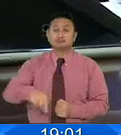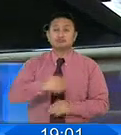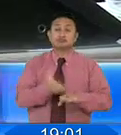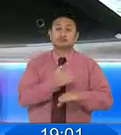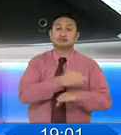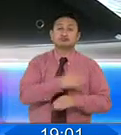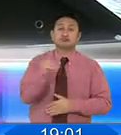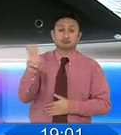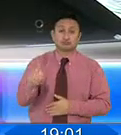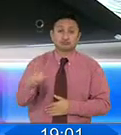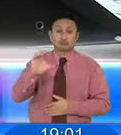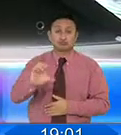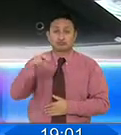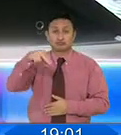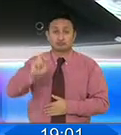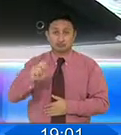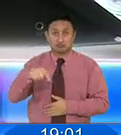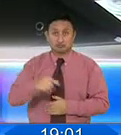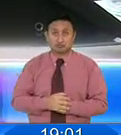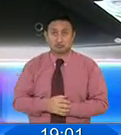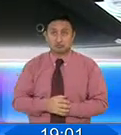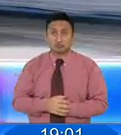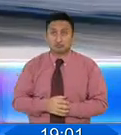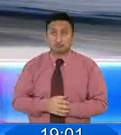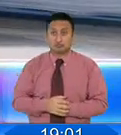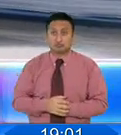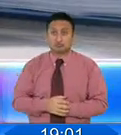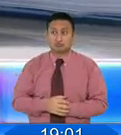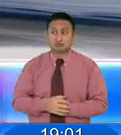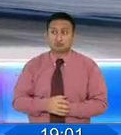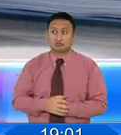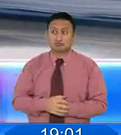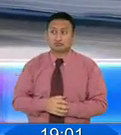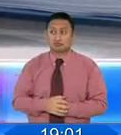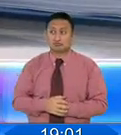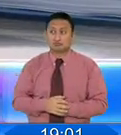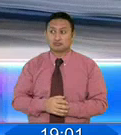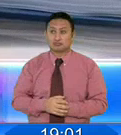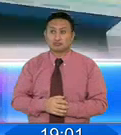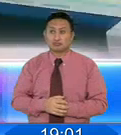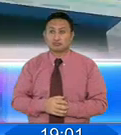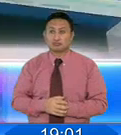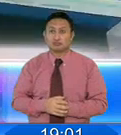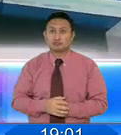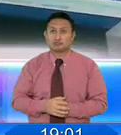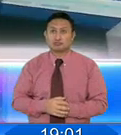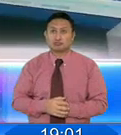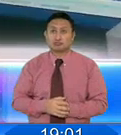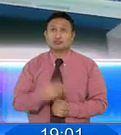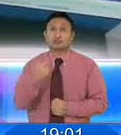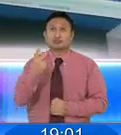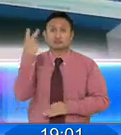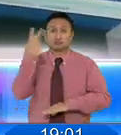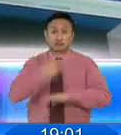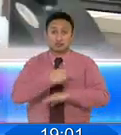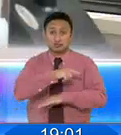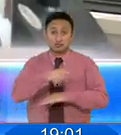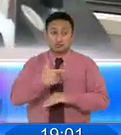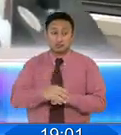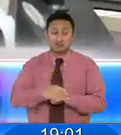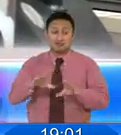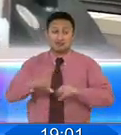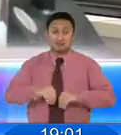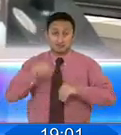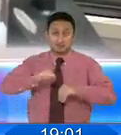esta organización política 5 días para realizar sus procesos electorales internos, 2 días para que acepten las precandidaturas